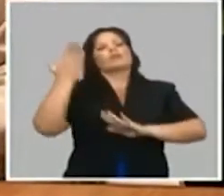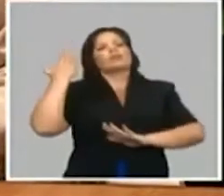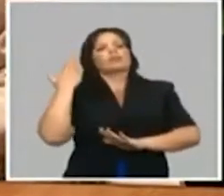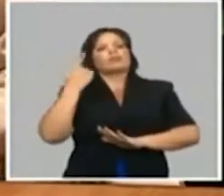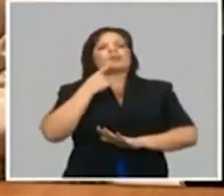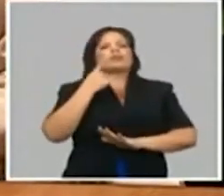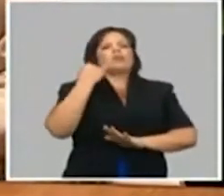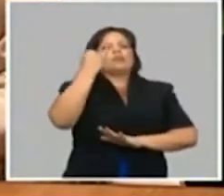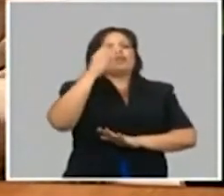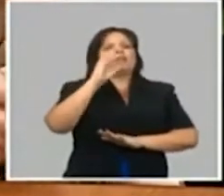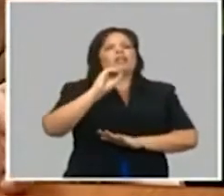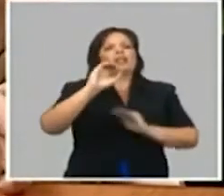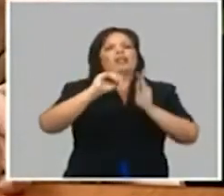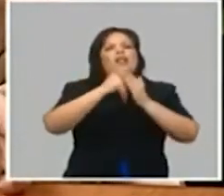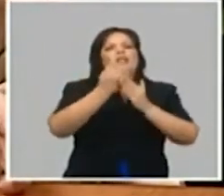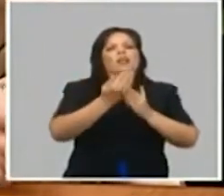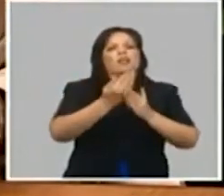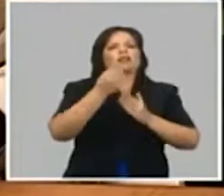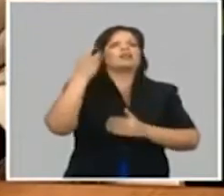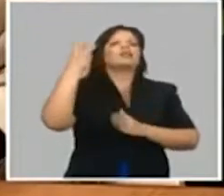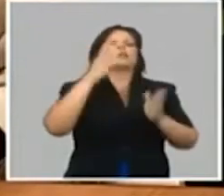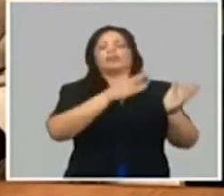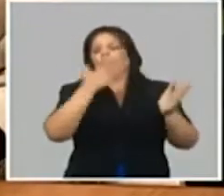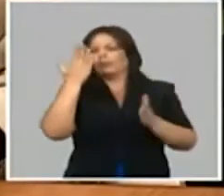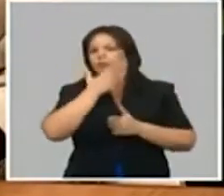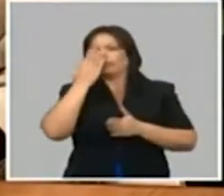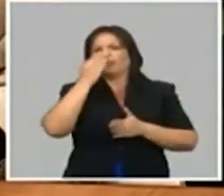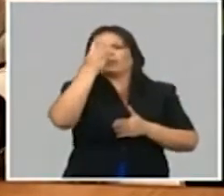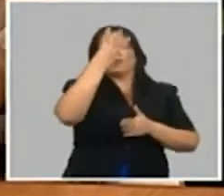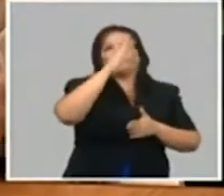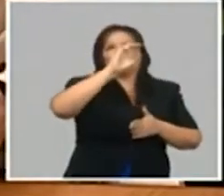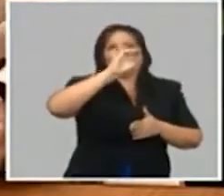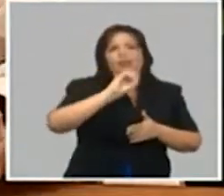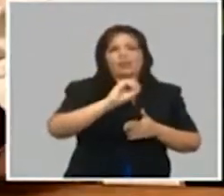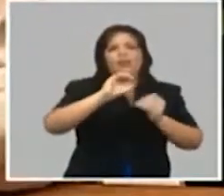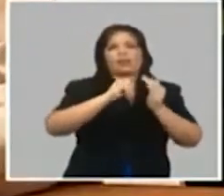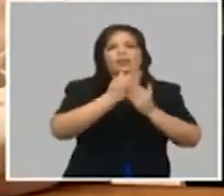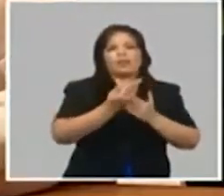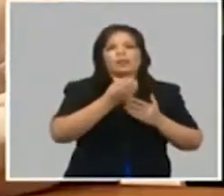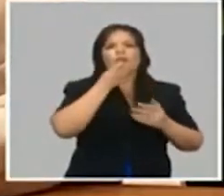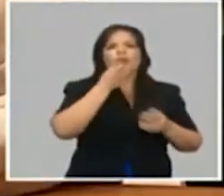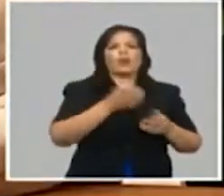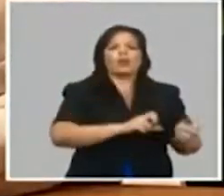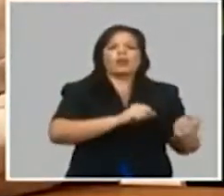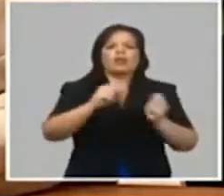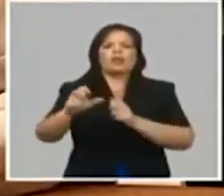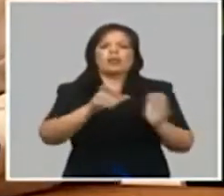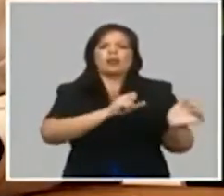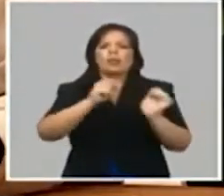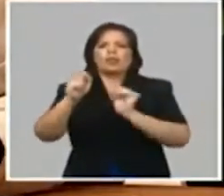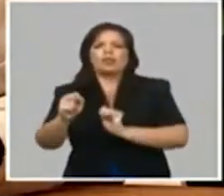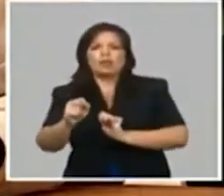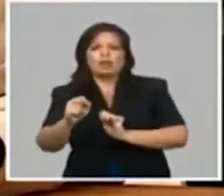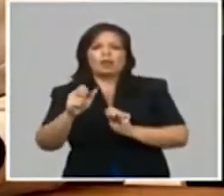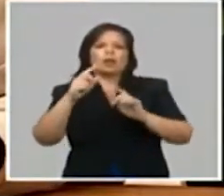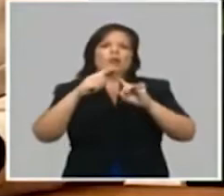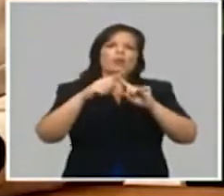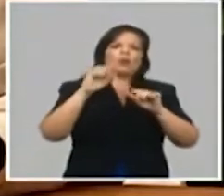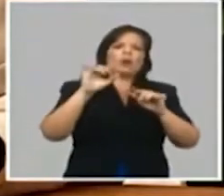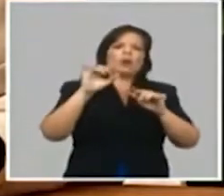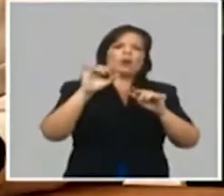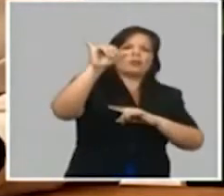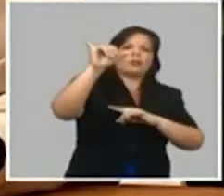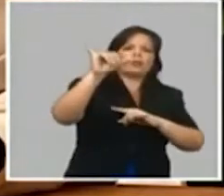y 30 días por vía aérea y 60 días por vía marítima. Hoy esos términos son de 90 días por vía aérea